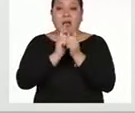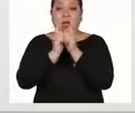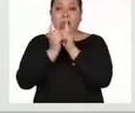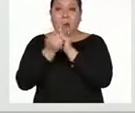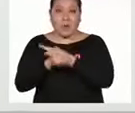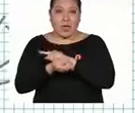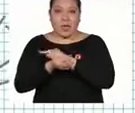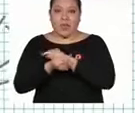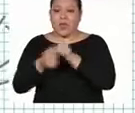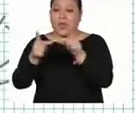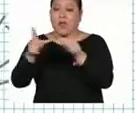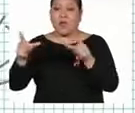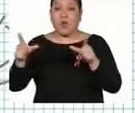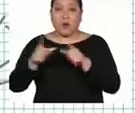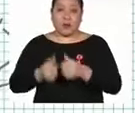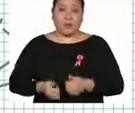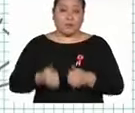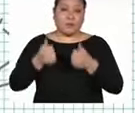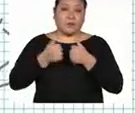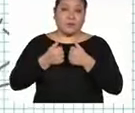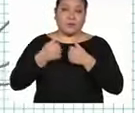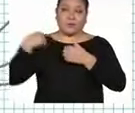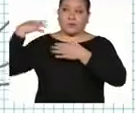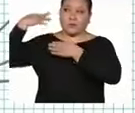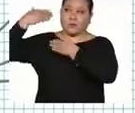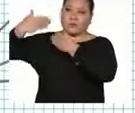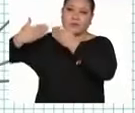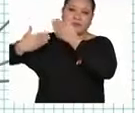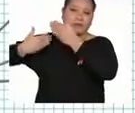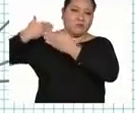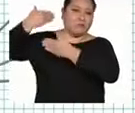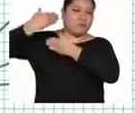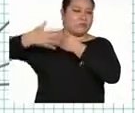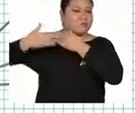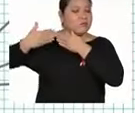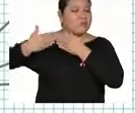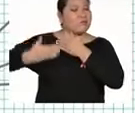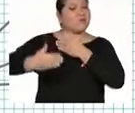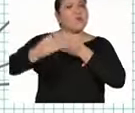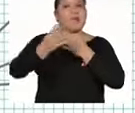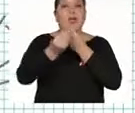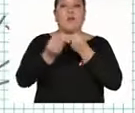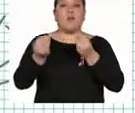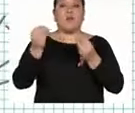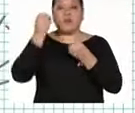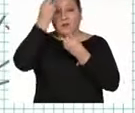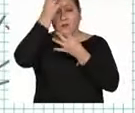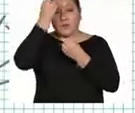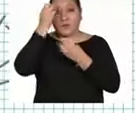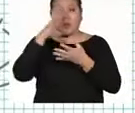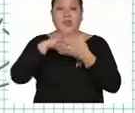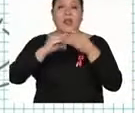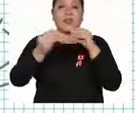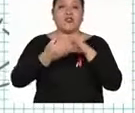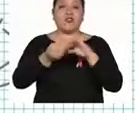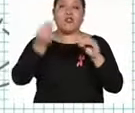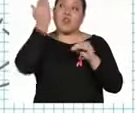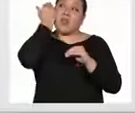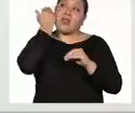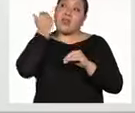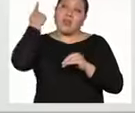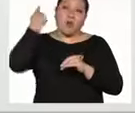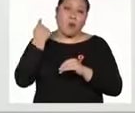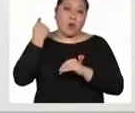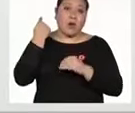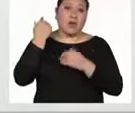condiciones en las que habitaban. Tras el paso de los siglos, hay mucha información de nuestra historia antigua que se ha ido